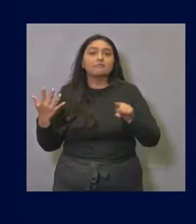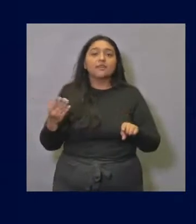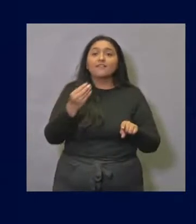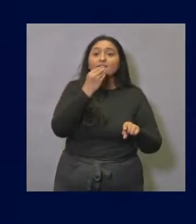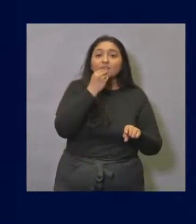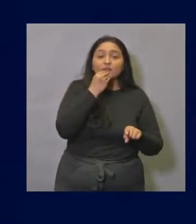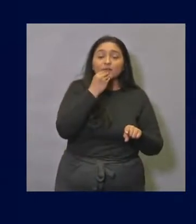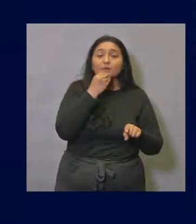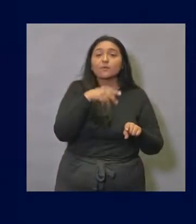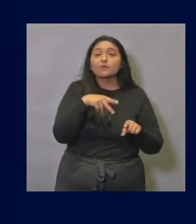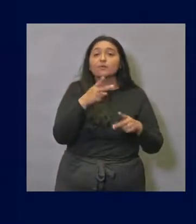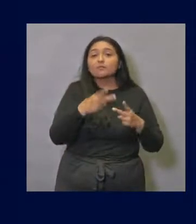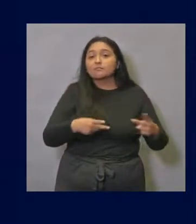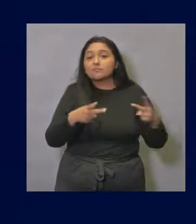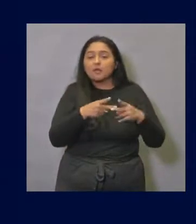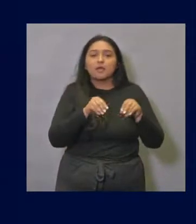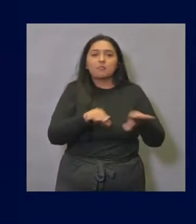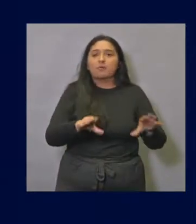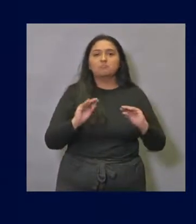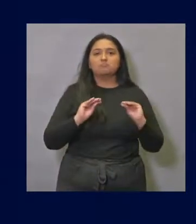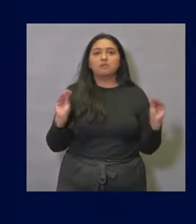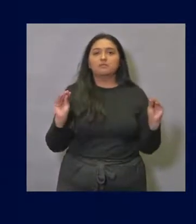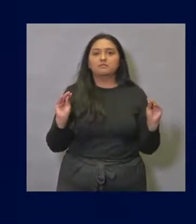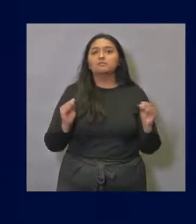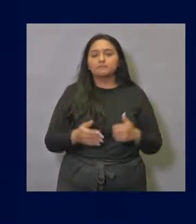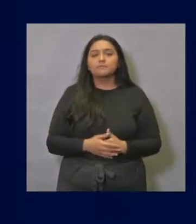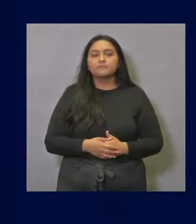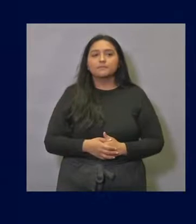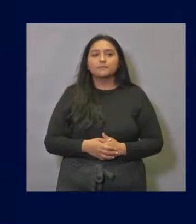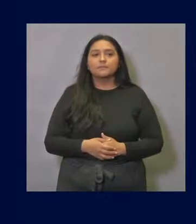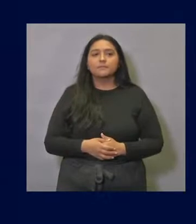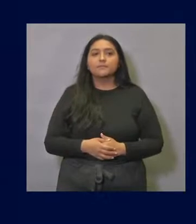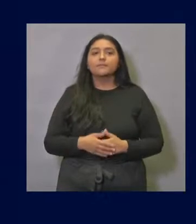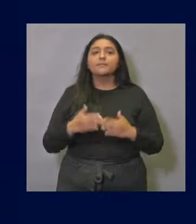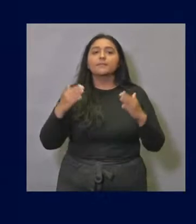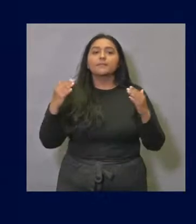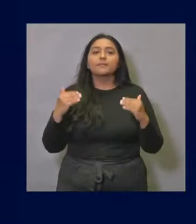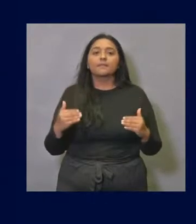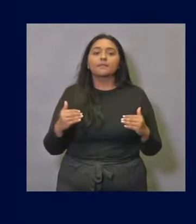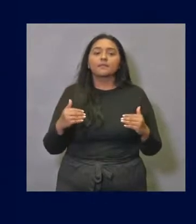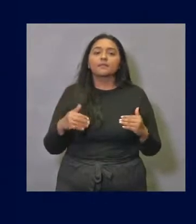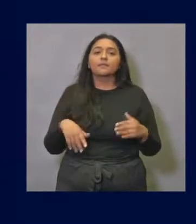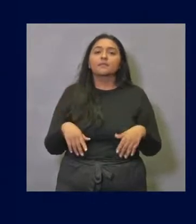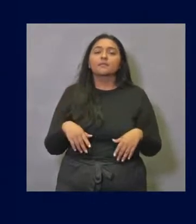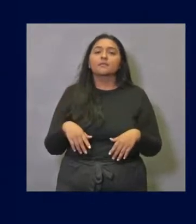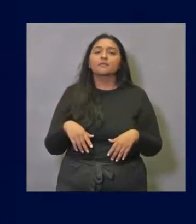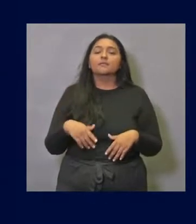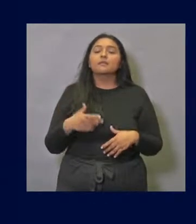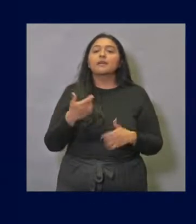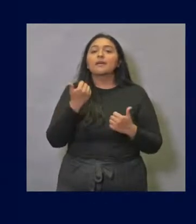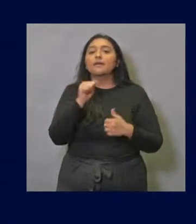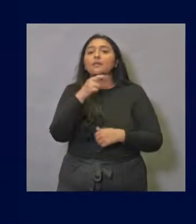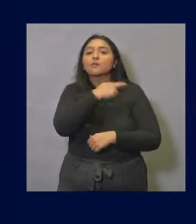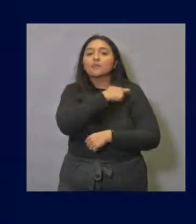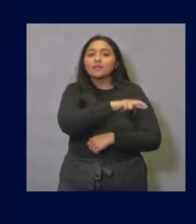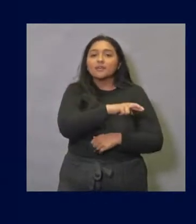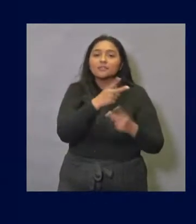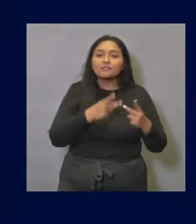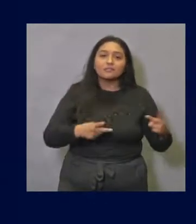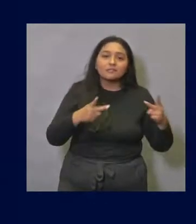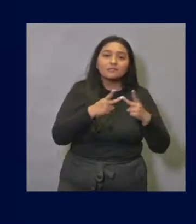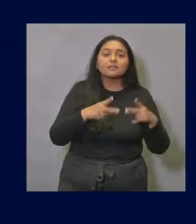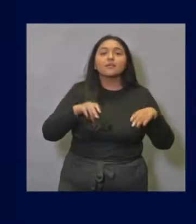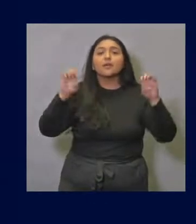semana. Y a fines de marzo no se informaron brotes en lugares de adoración, entornos de